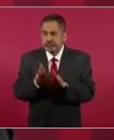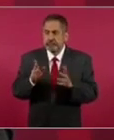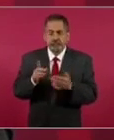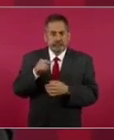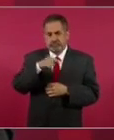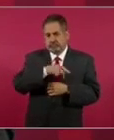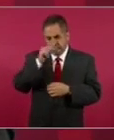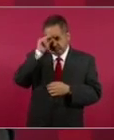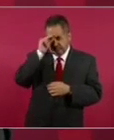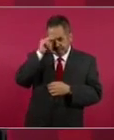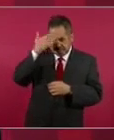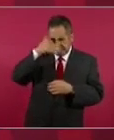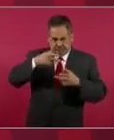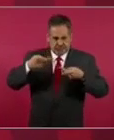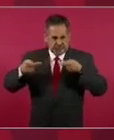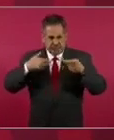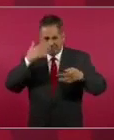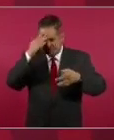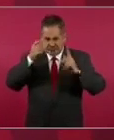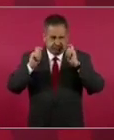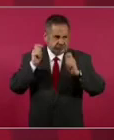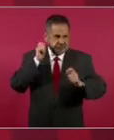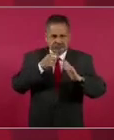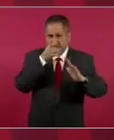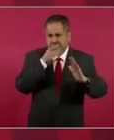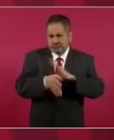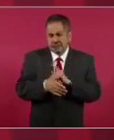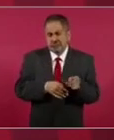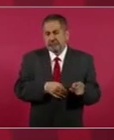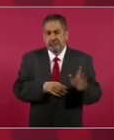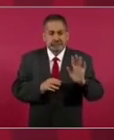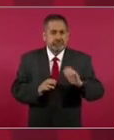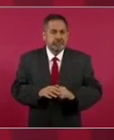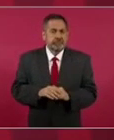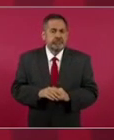preparado, de los